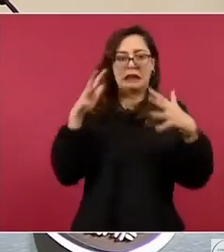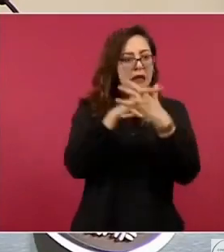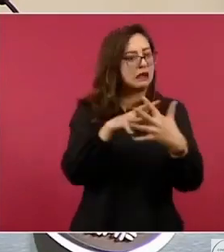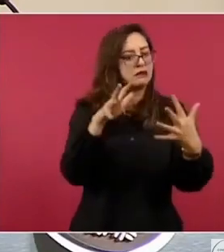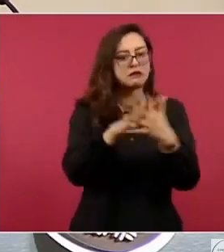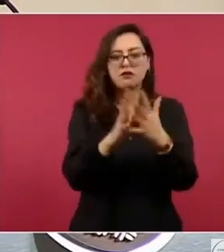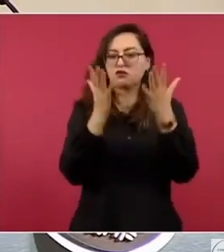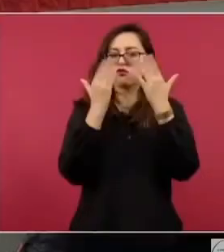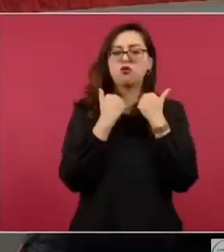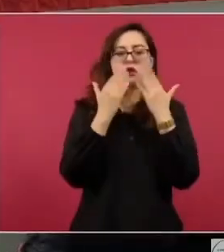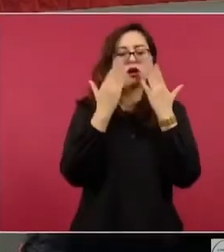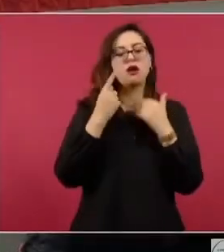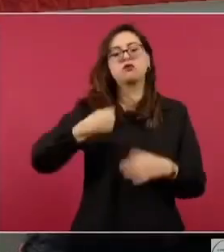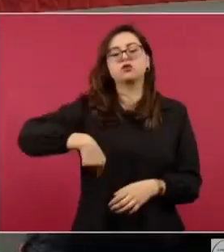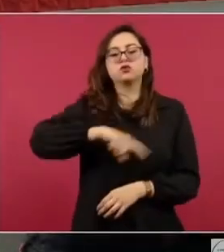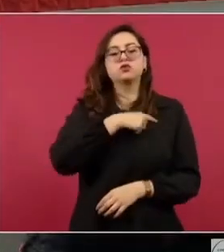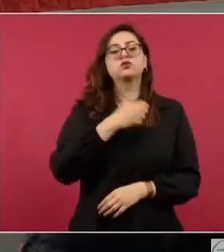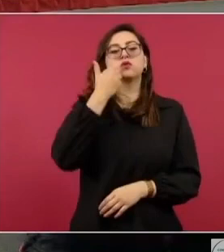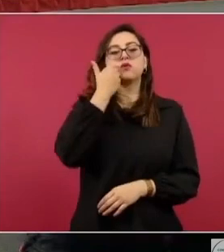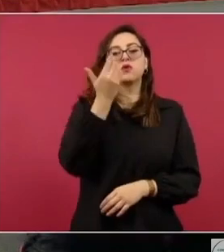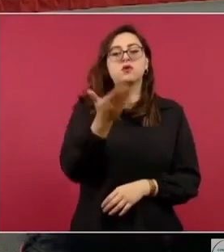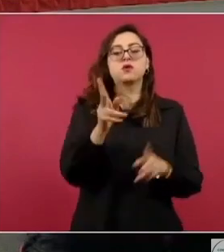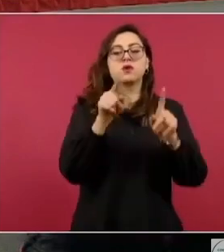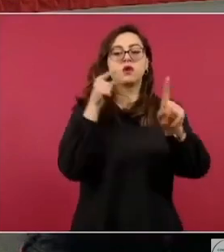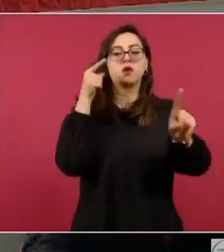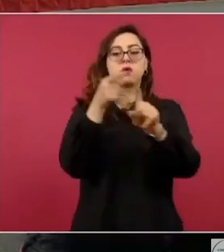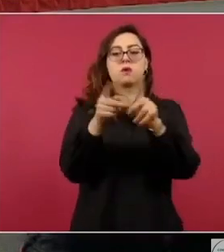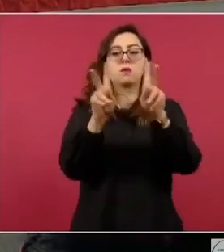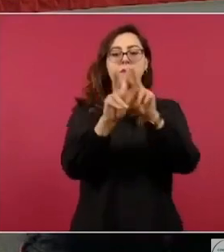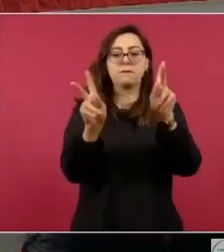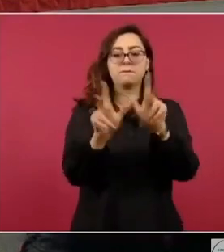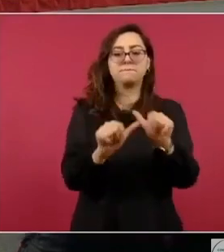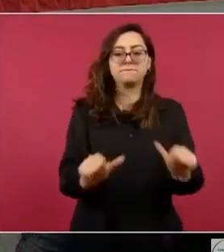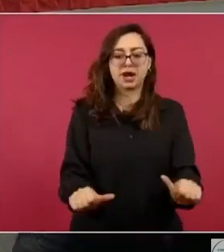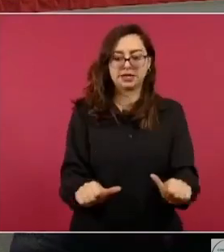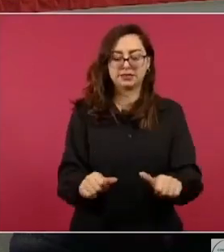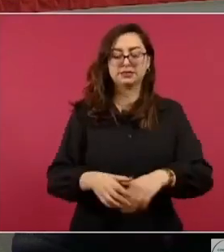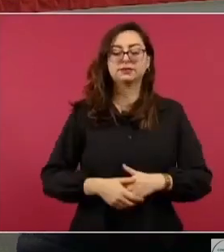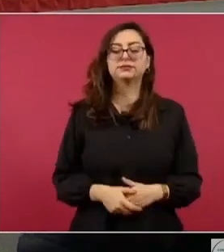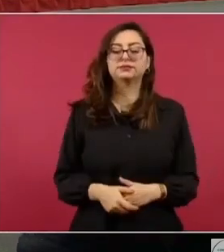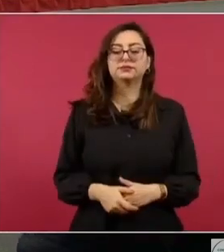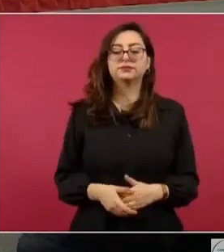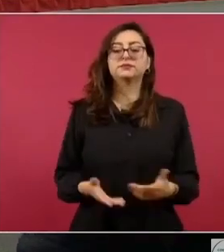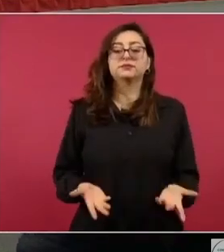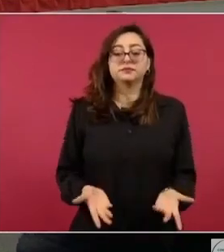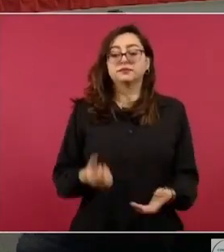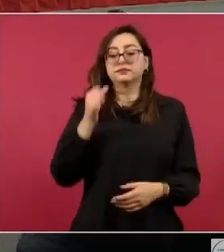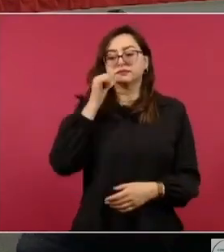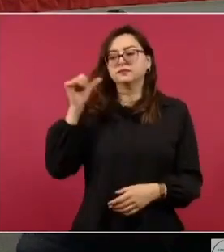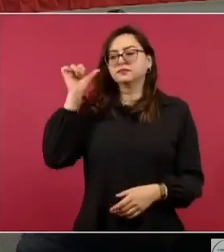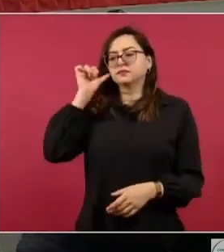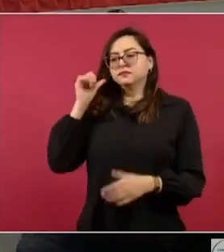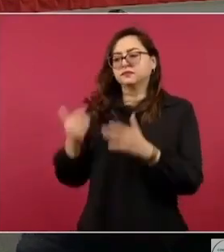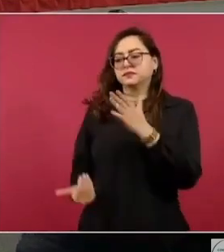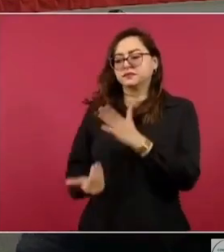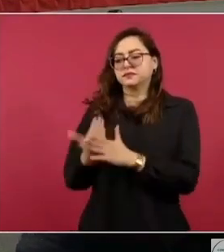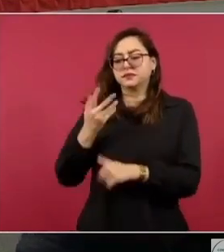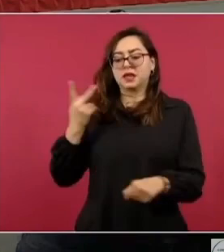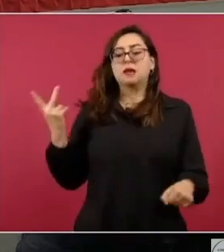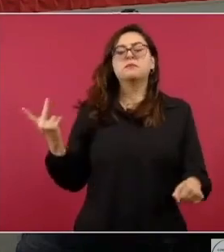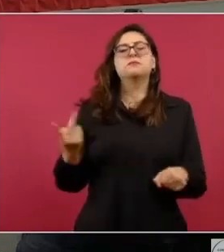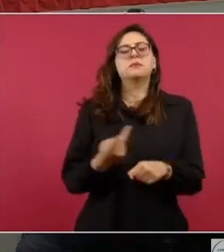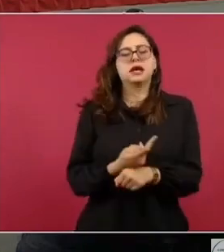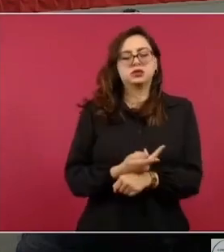acontecimientos de la mañana de ayer, cedo el uso de la voz al general